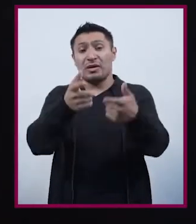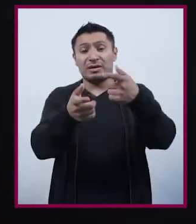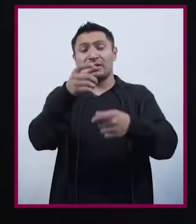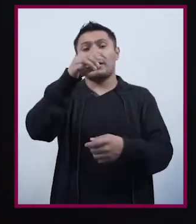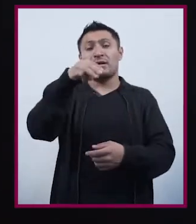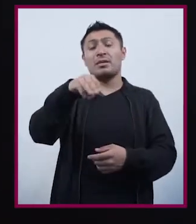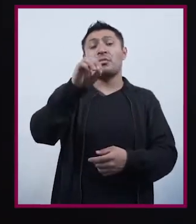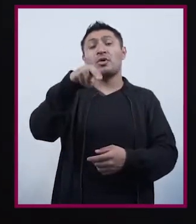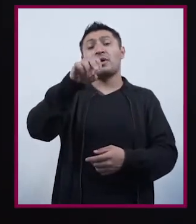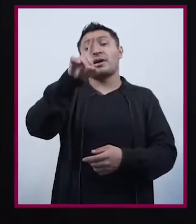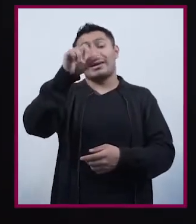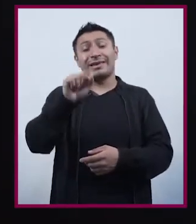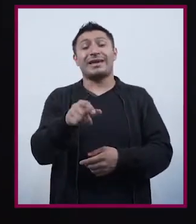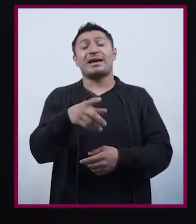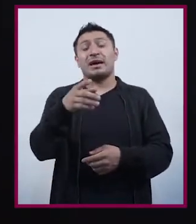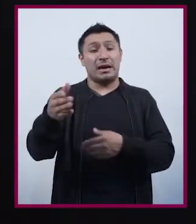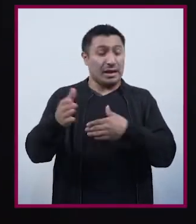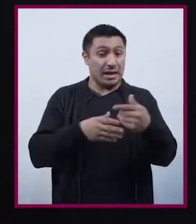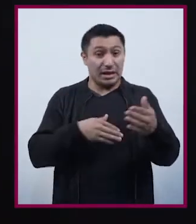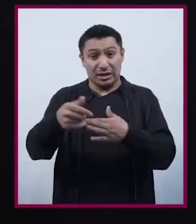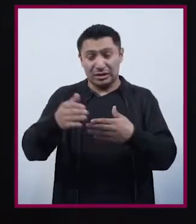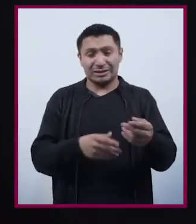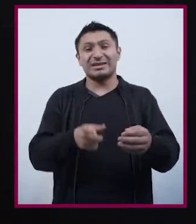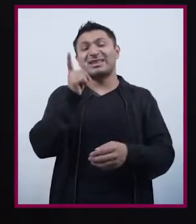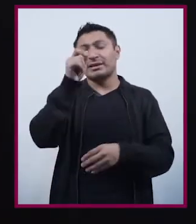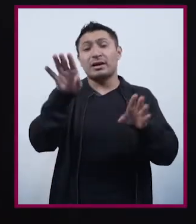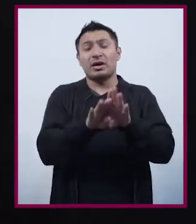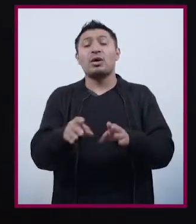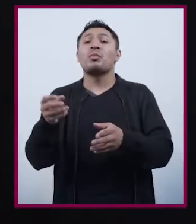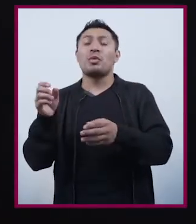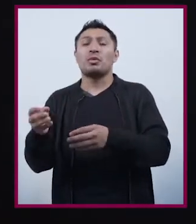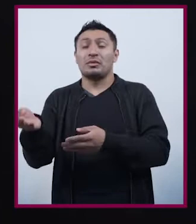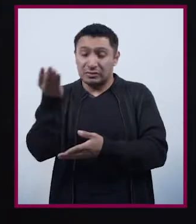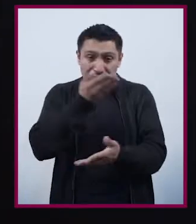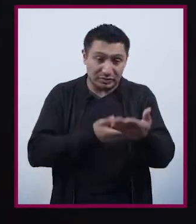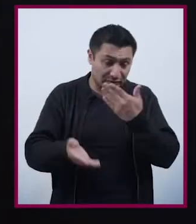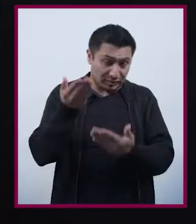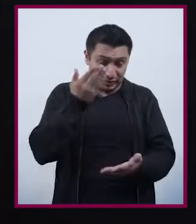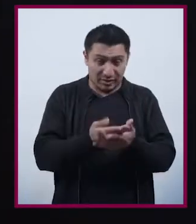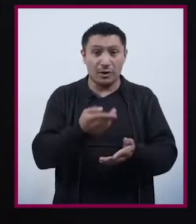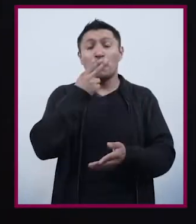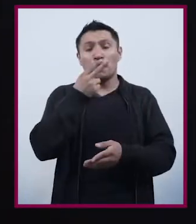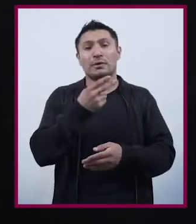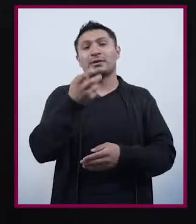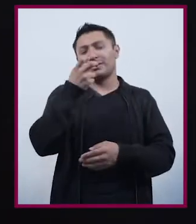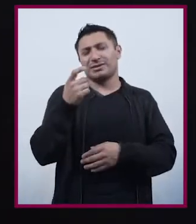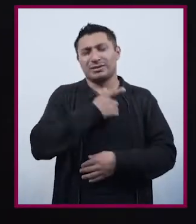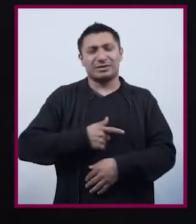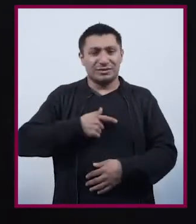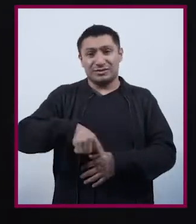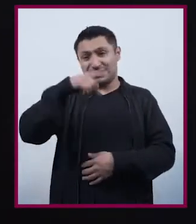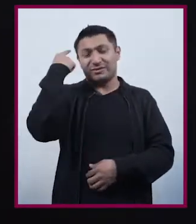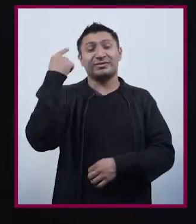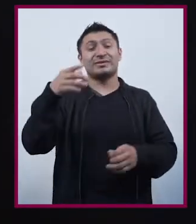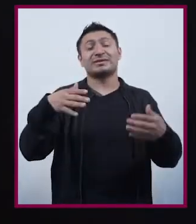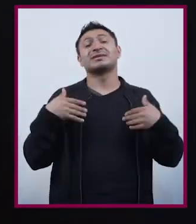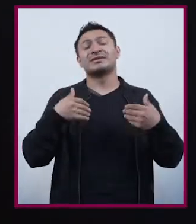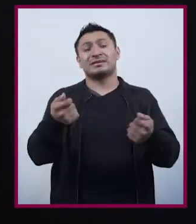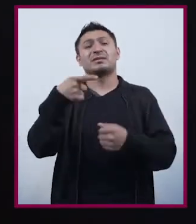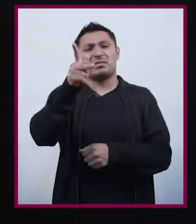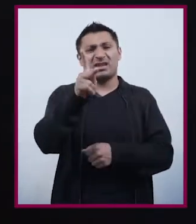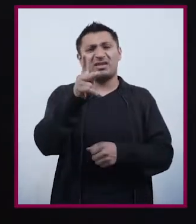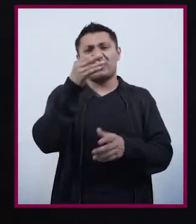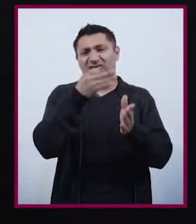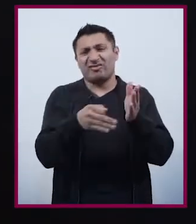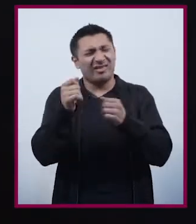dinero. Moneda corriente, o sea que corre, que circula. Esta definición nos gusta por sencillita. Pero